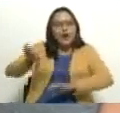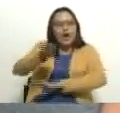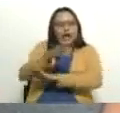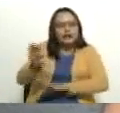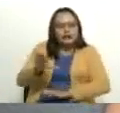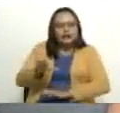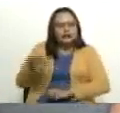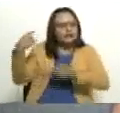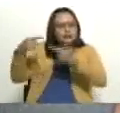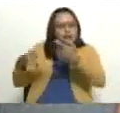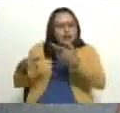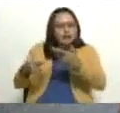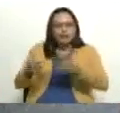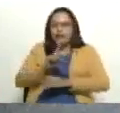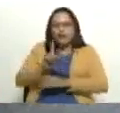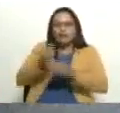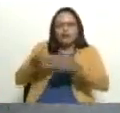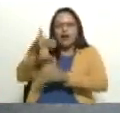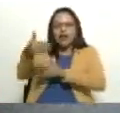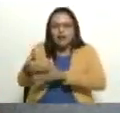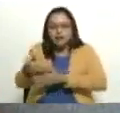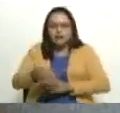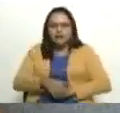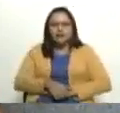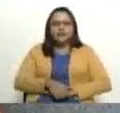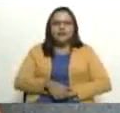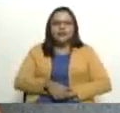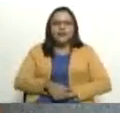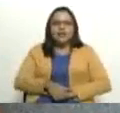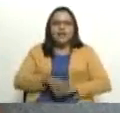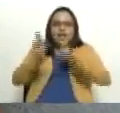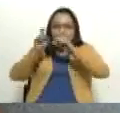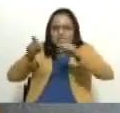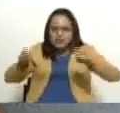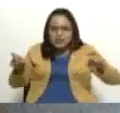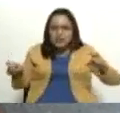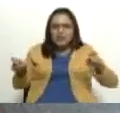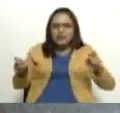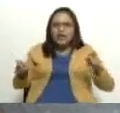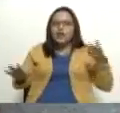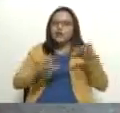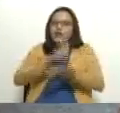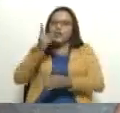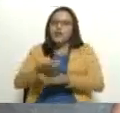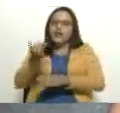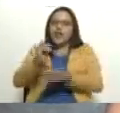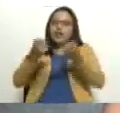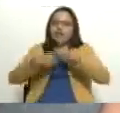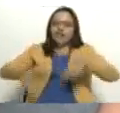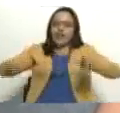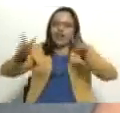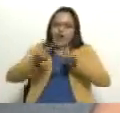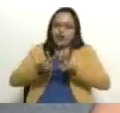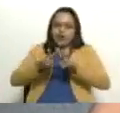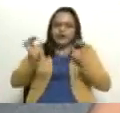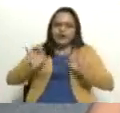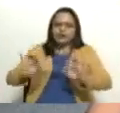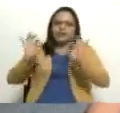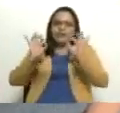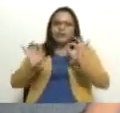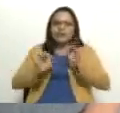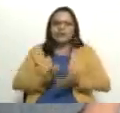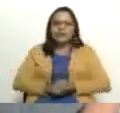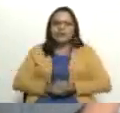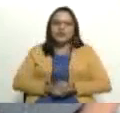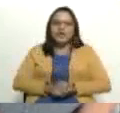yo creo que va más allá. Es la pedagogía y la enseñanza de lo que tienen que ser los valores, particularmente a nivel